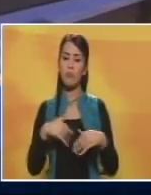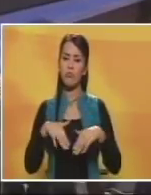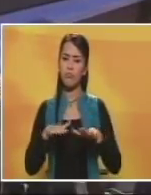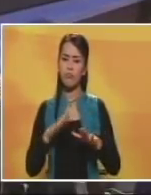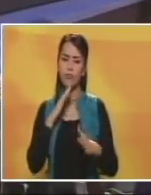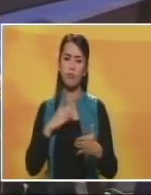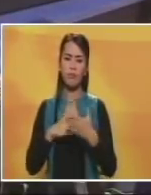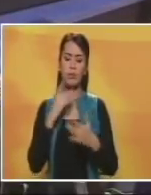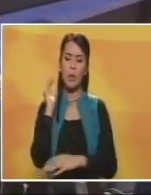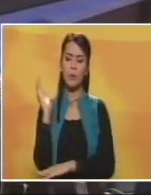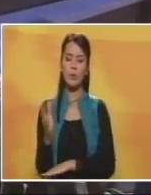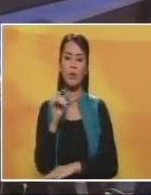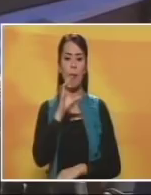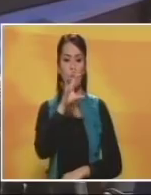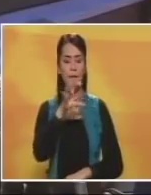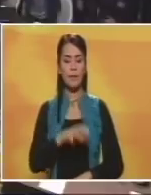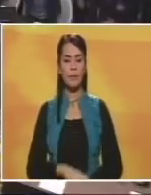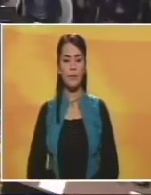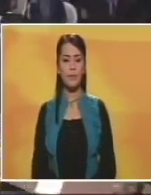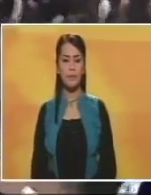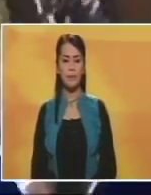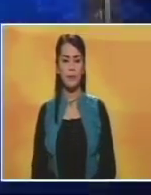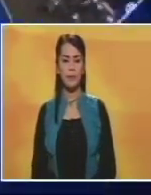paralización de las sanciones contra ese país.